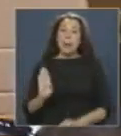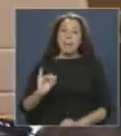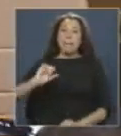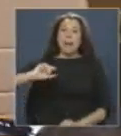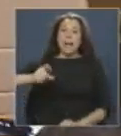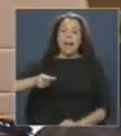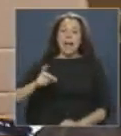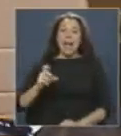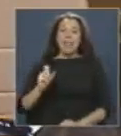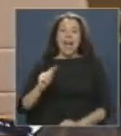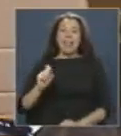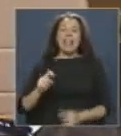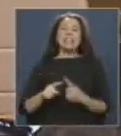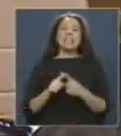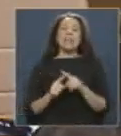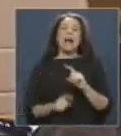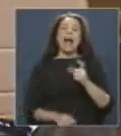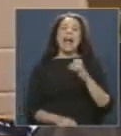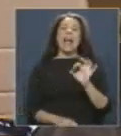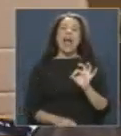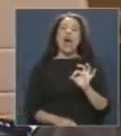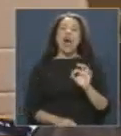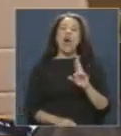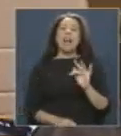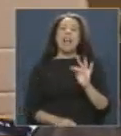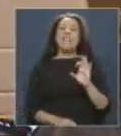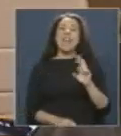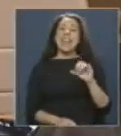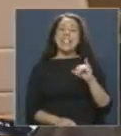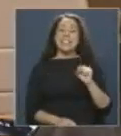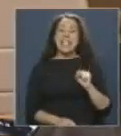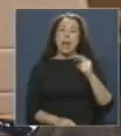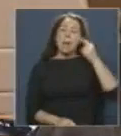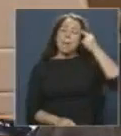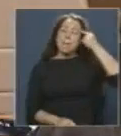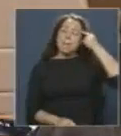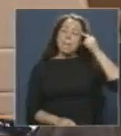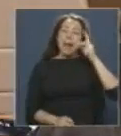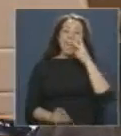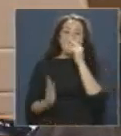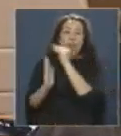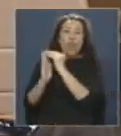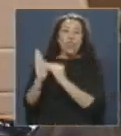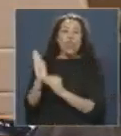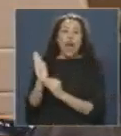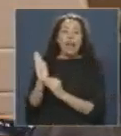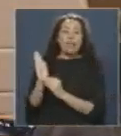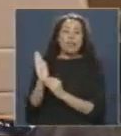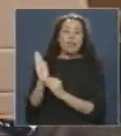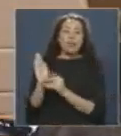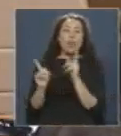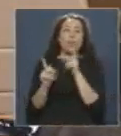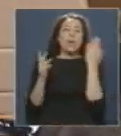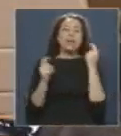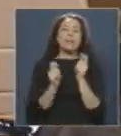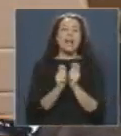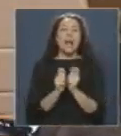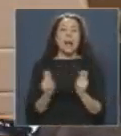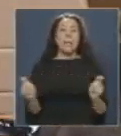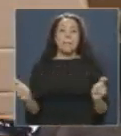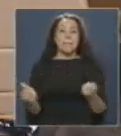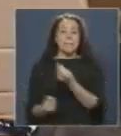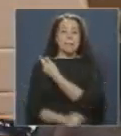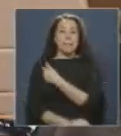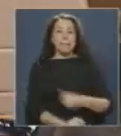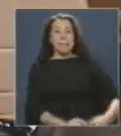y georreferenciación para como base de datos para la última campaña